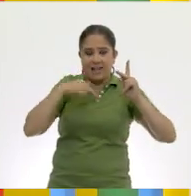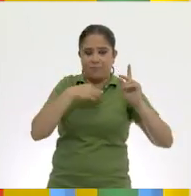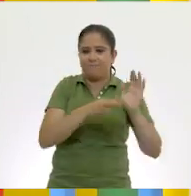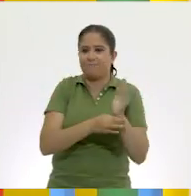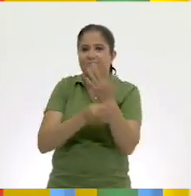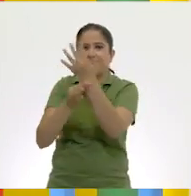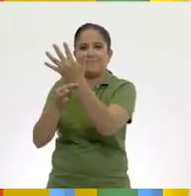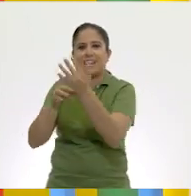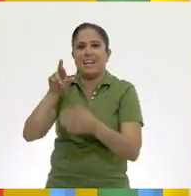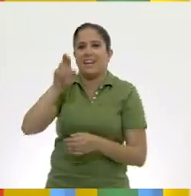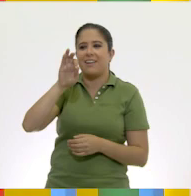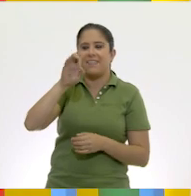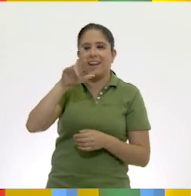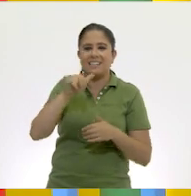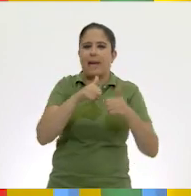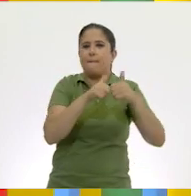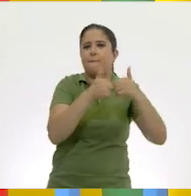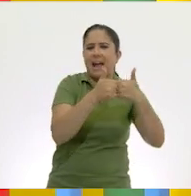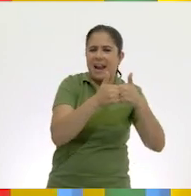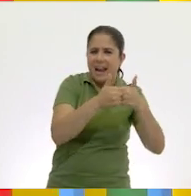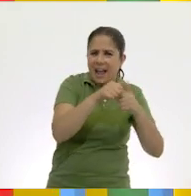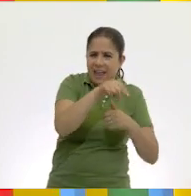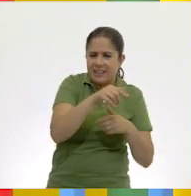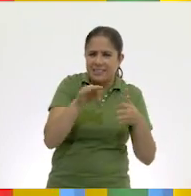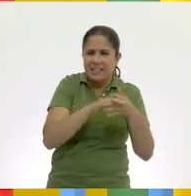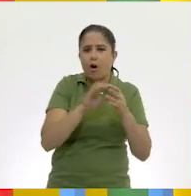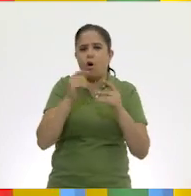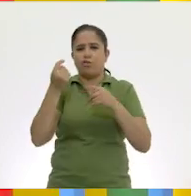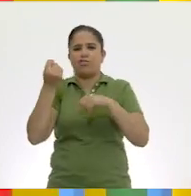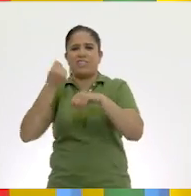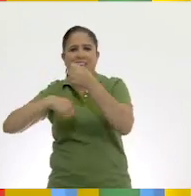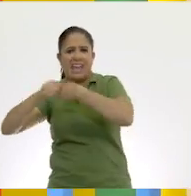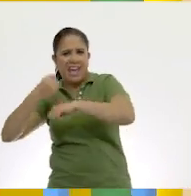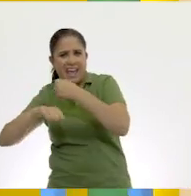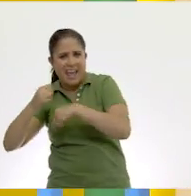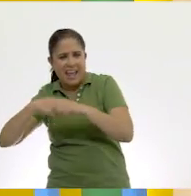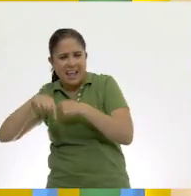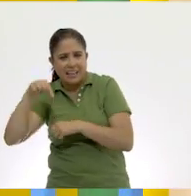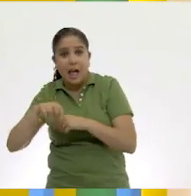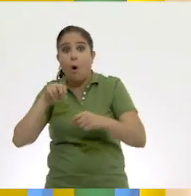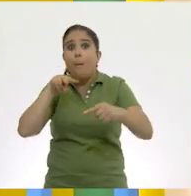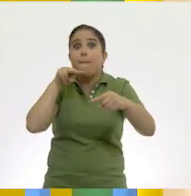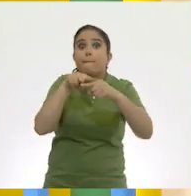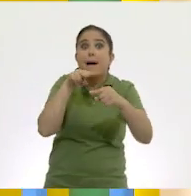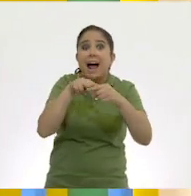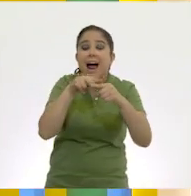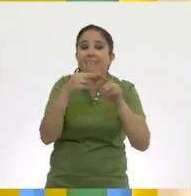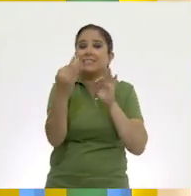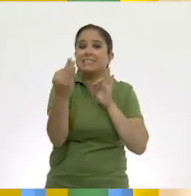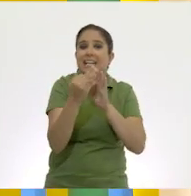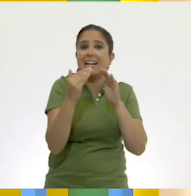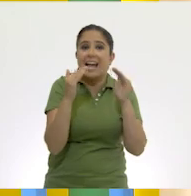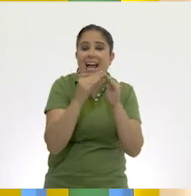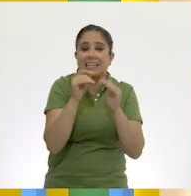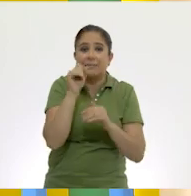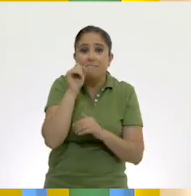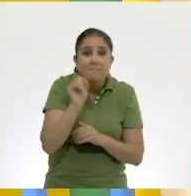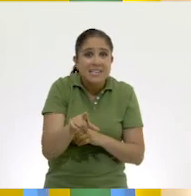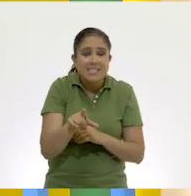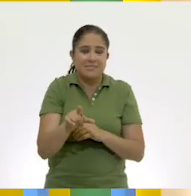que hay cerca una panadería una tienda o el parque que está muy cerca de mi casa también